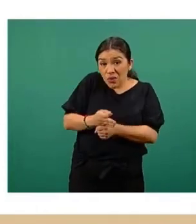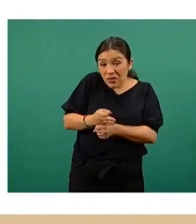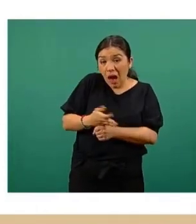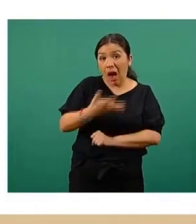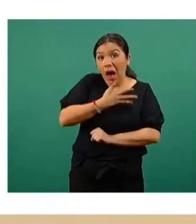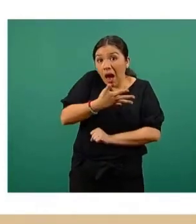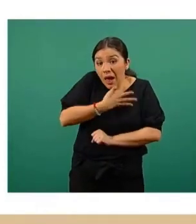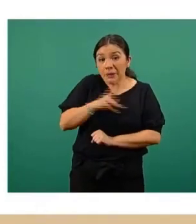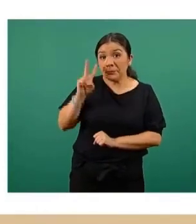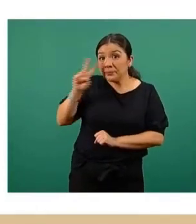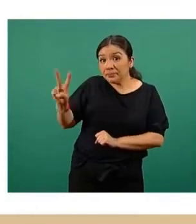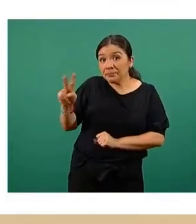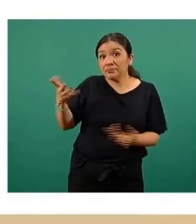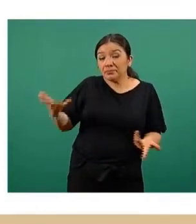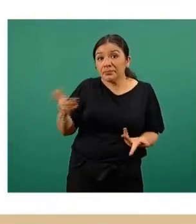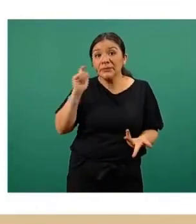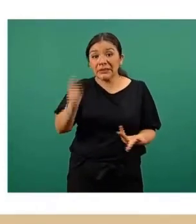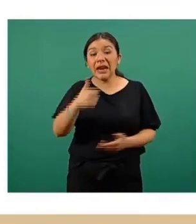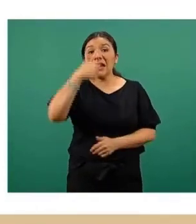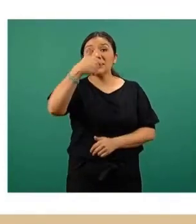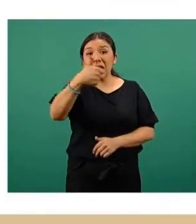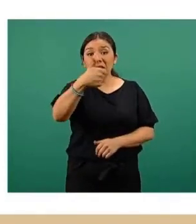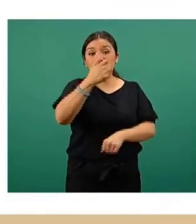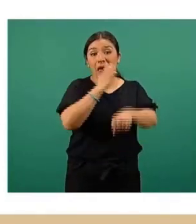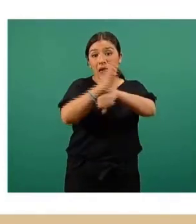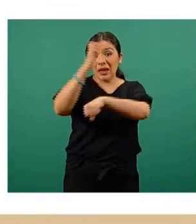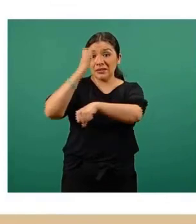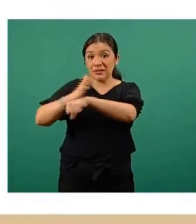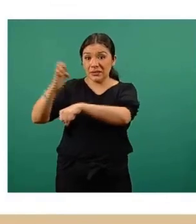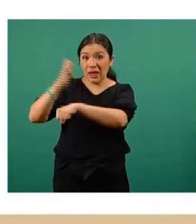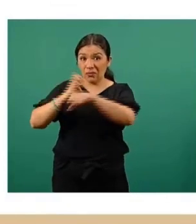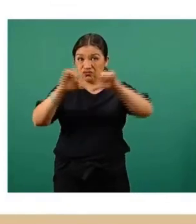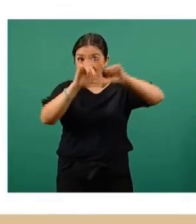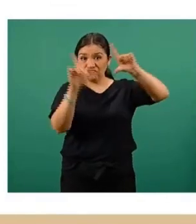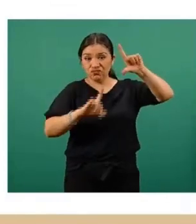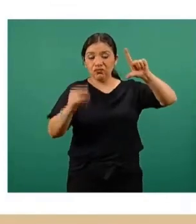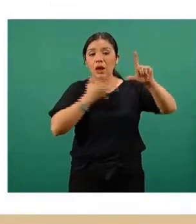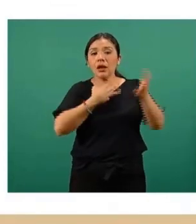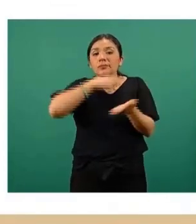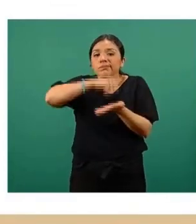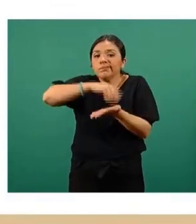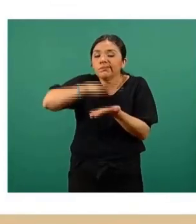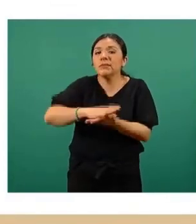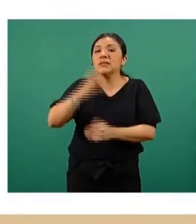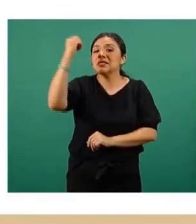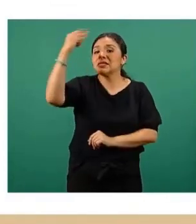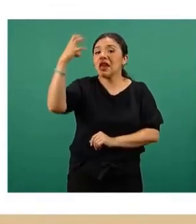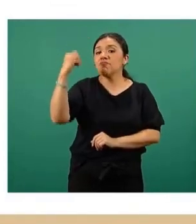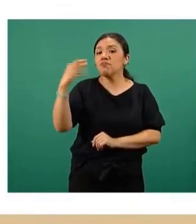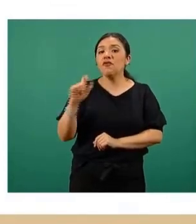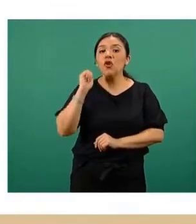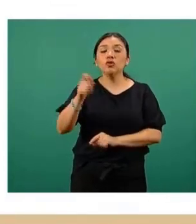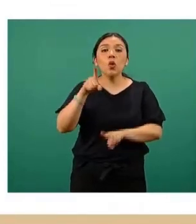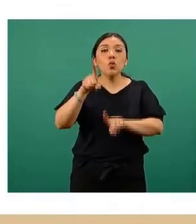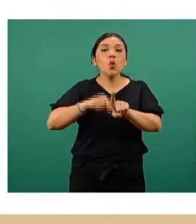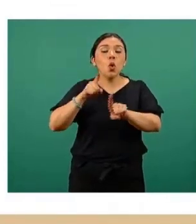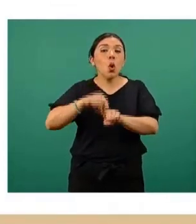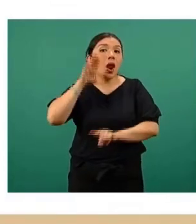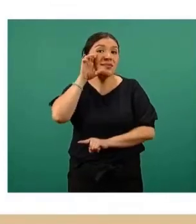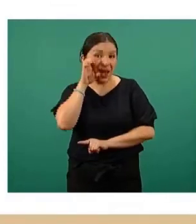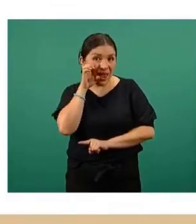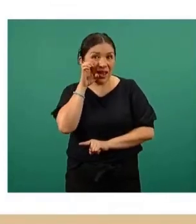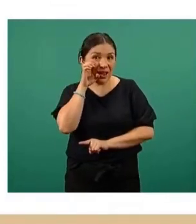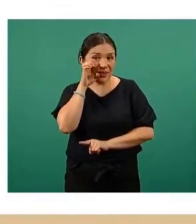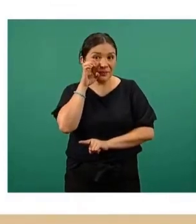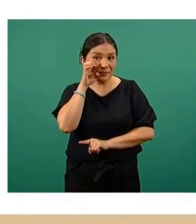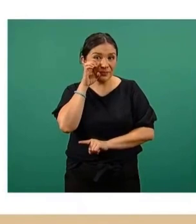momento están seis de las entidades con un reporte de semáforo naranja en la